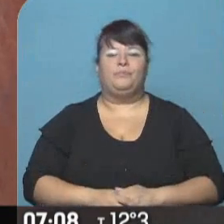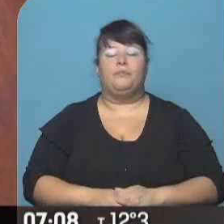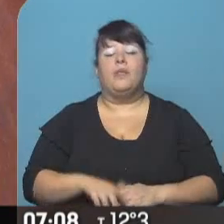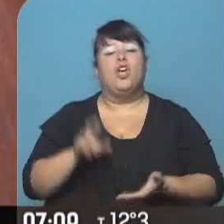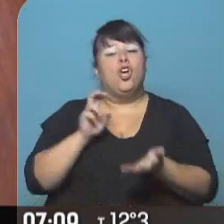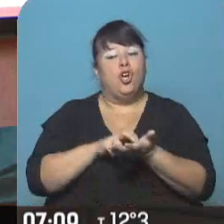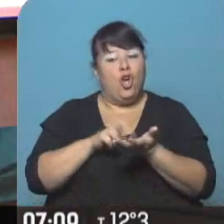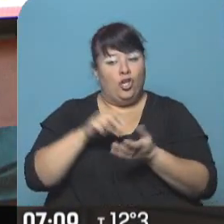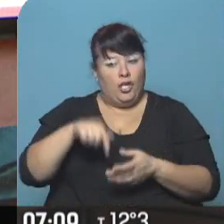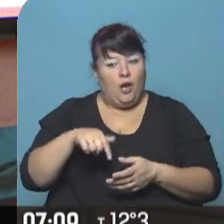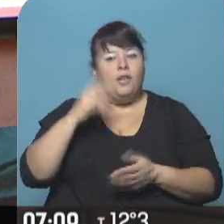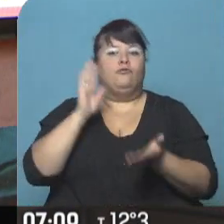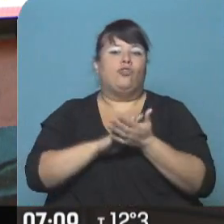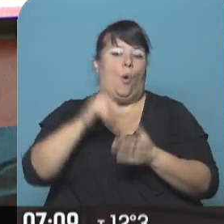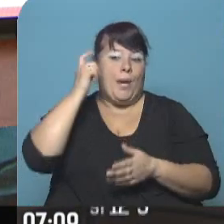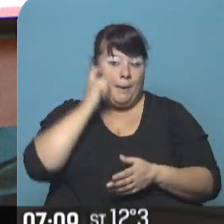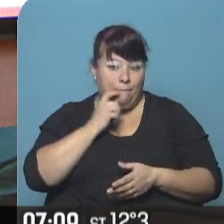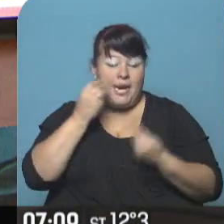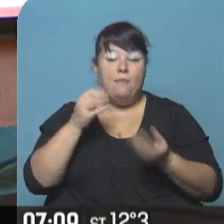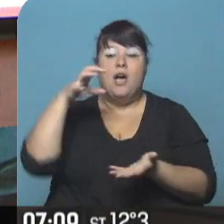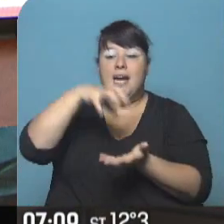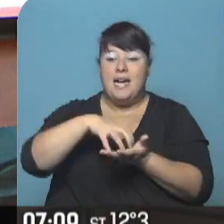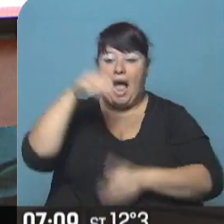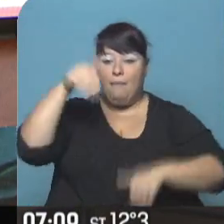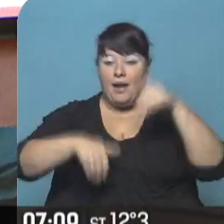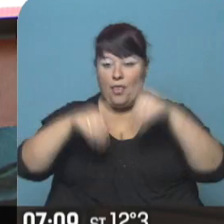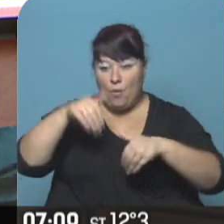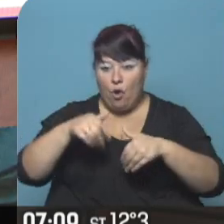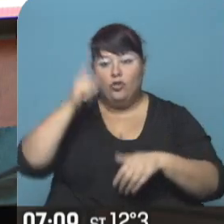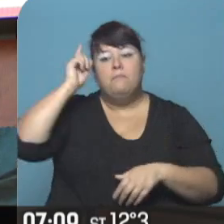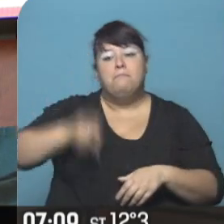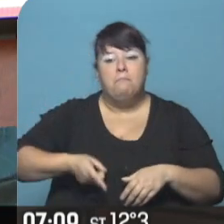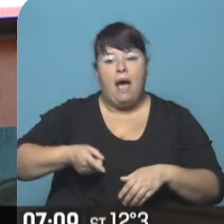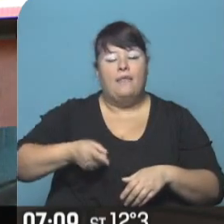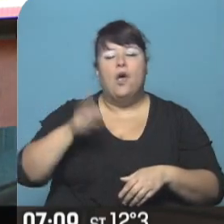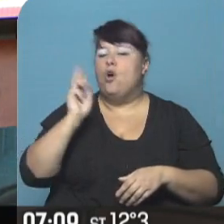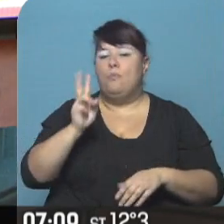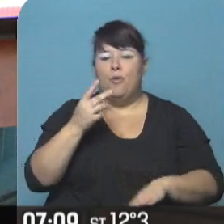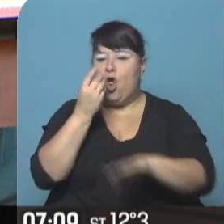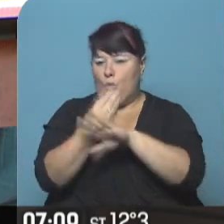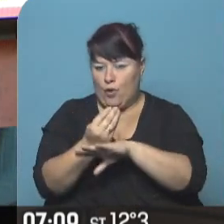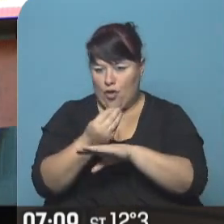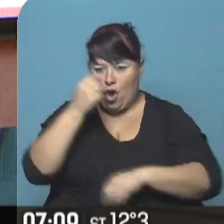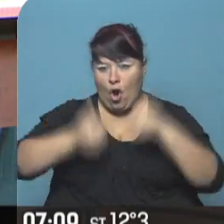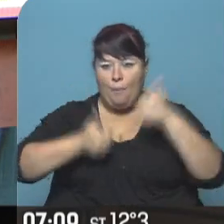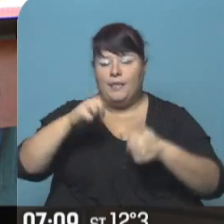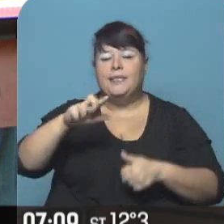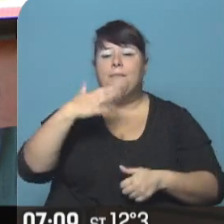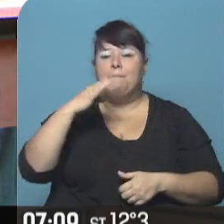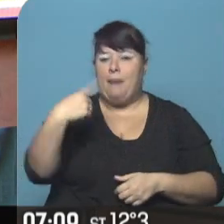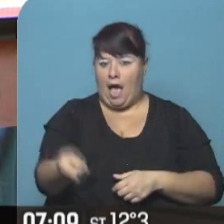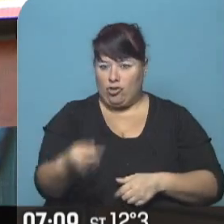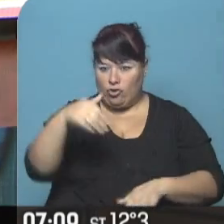La noticia es Carlos Menem, porque la Cámara Electoral resolvió que no puede presentarse a competir en las